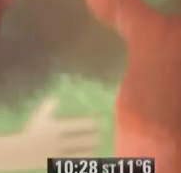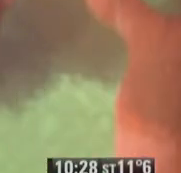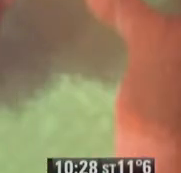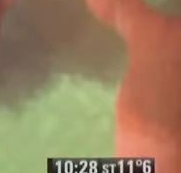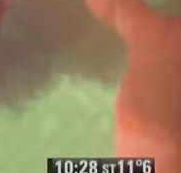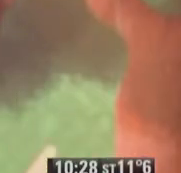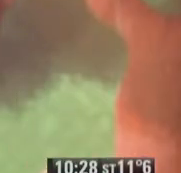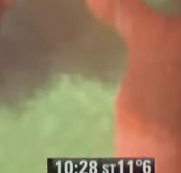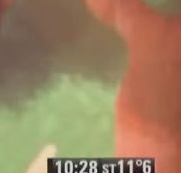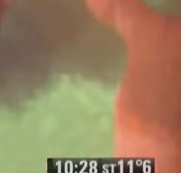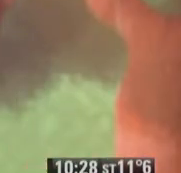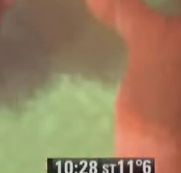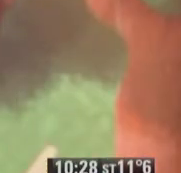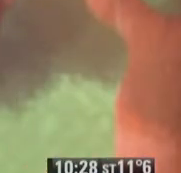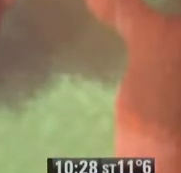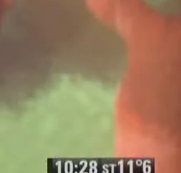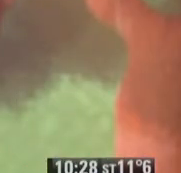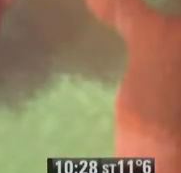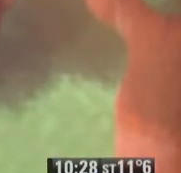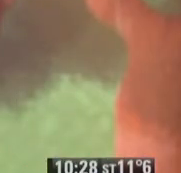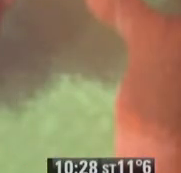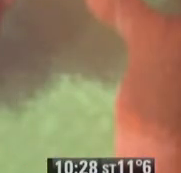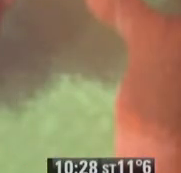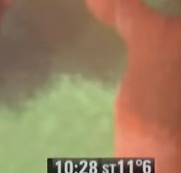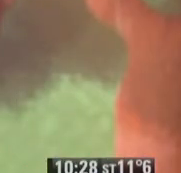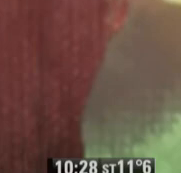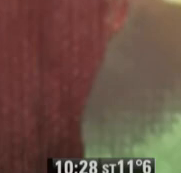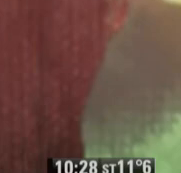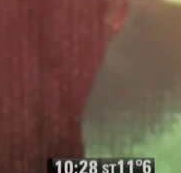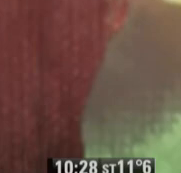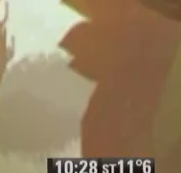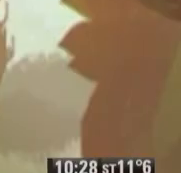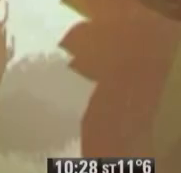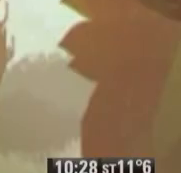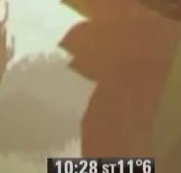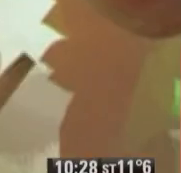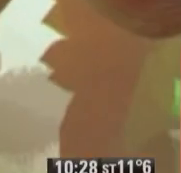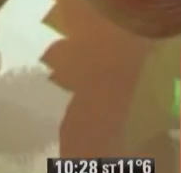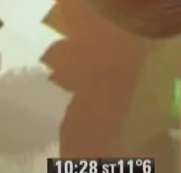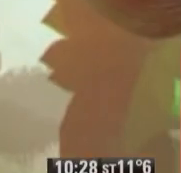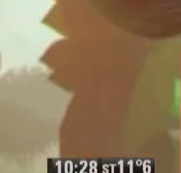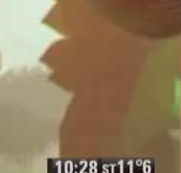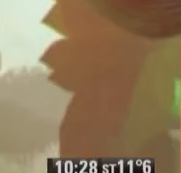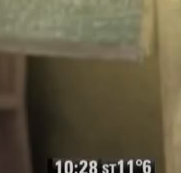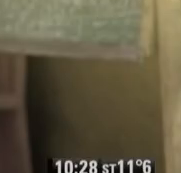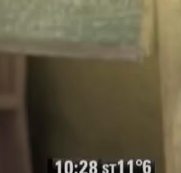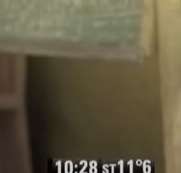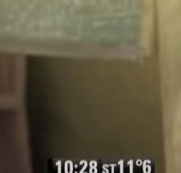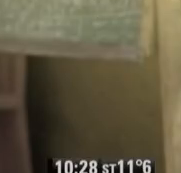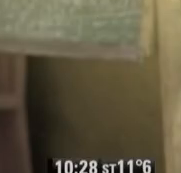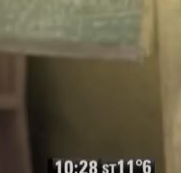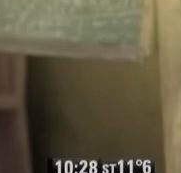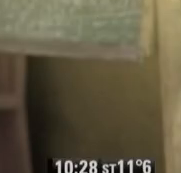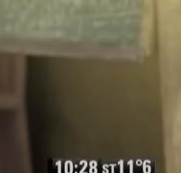podían expresarse como pueblo. Y poco a poco fueron sumando nuevos pasos a su repertorio. Y